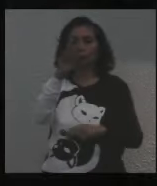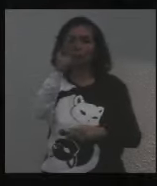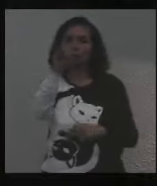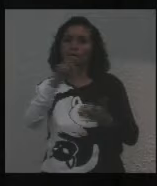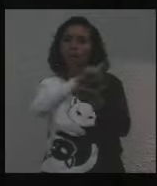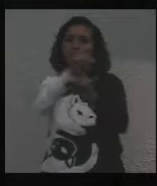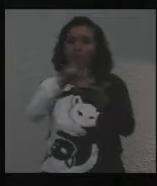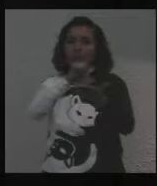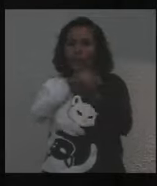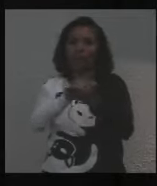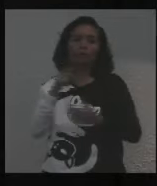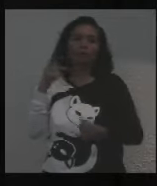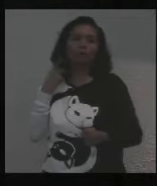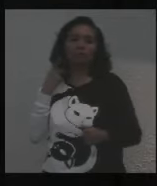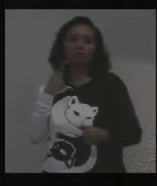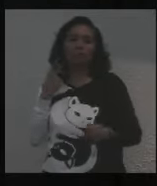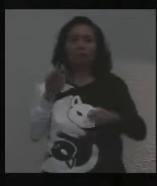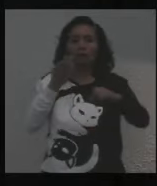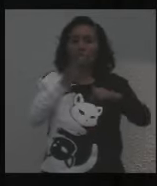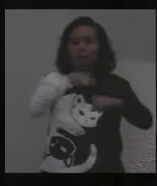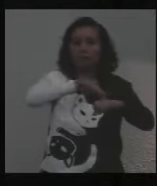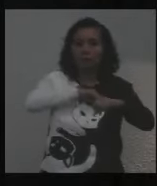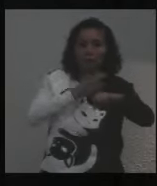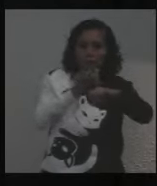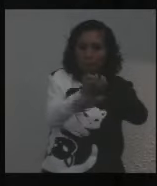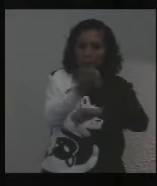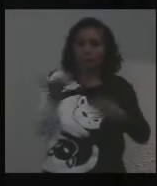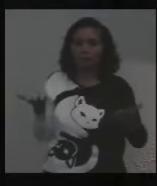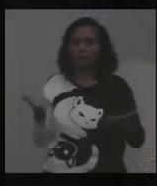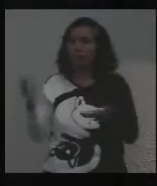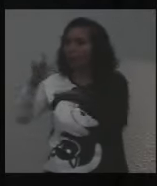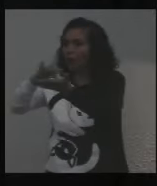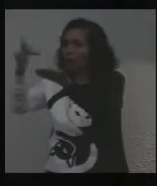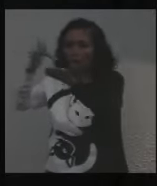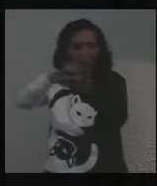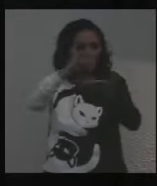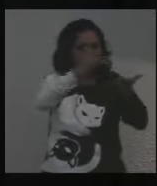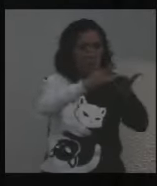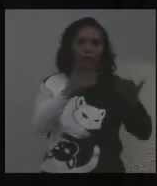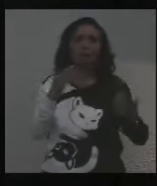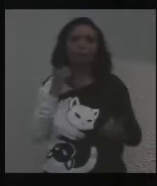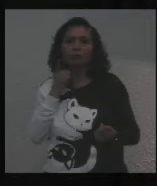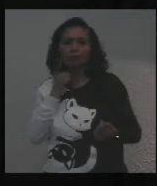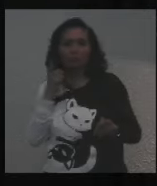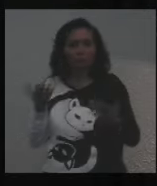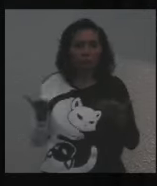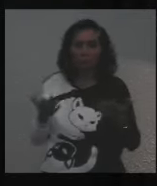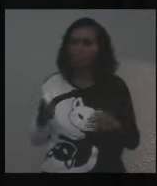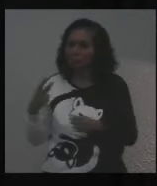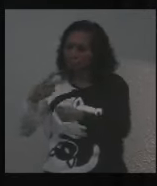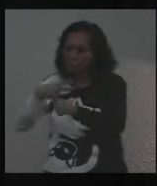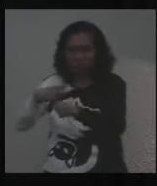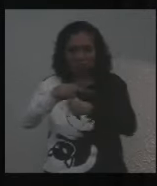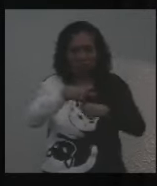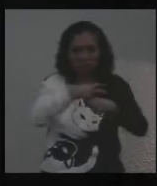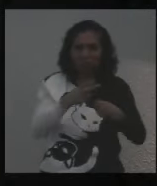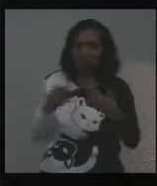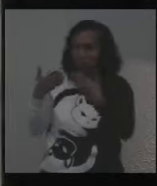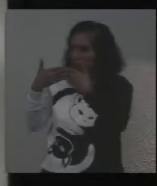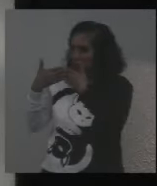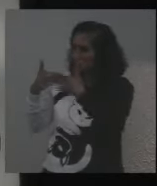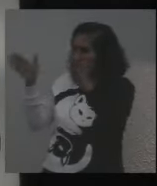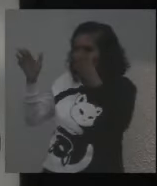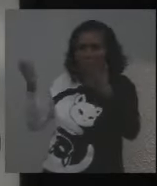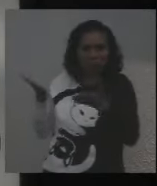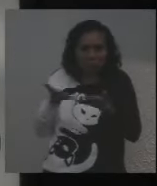de la Constitución Política de nuestro estado le agradezco a las y los diputados siempre la invitación y que abran la la